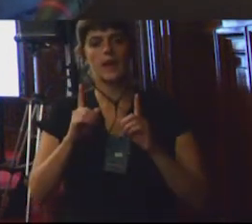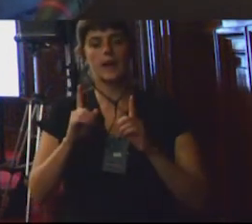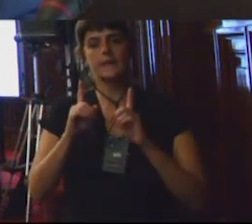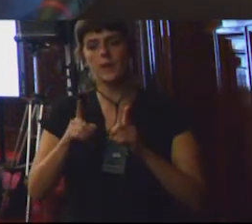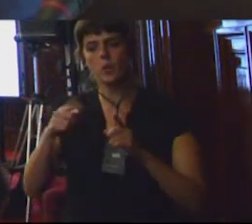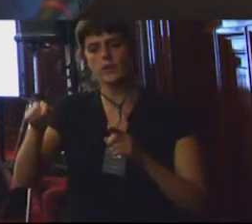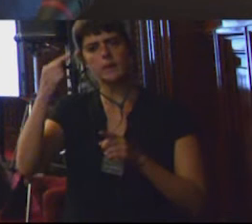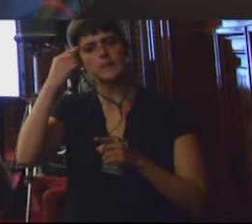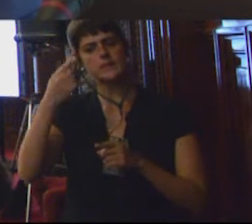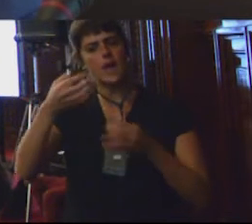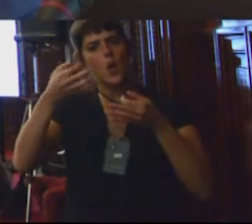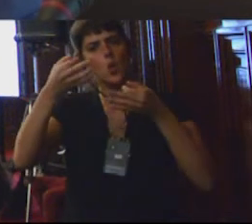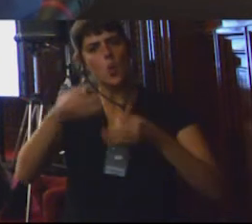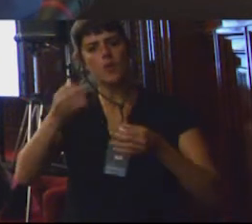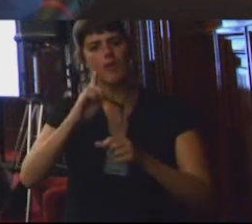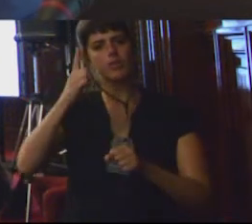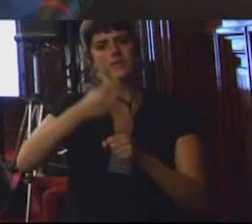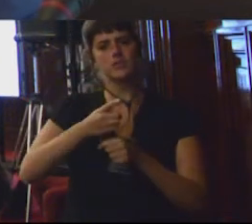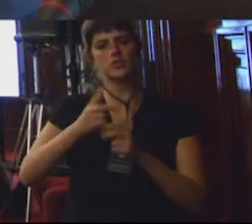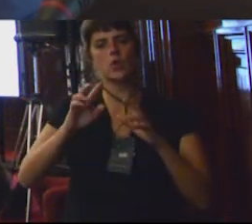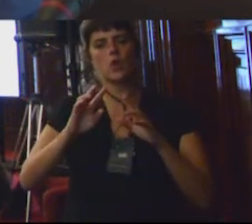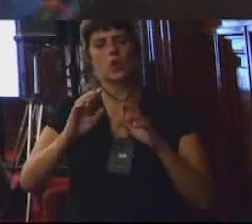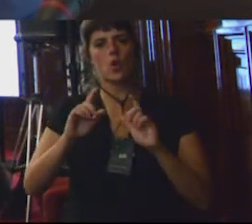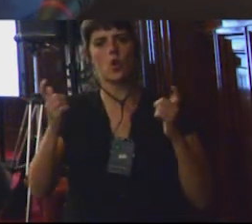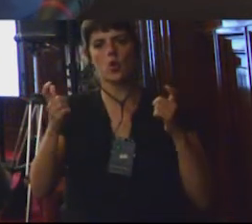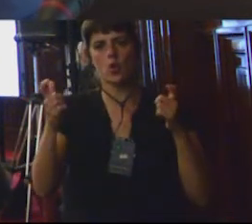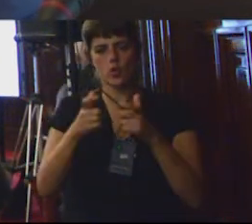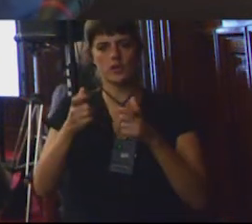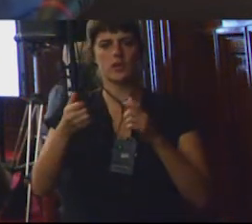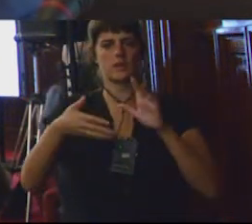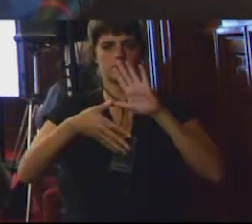la decisión de la Corte Interamericana.